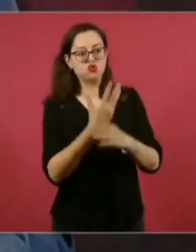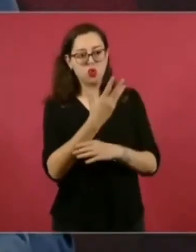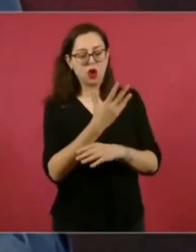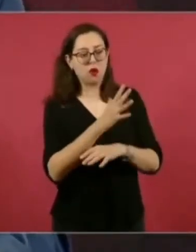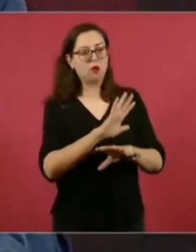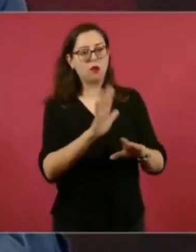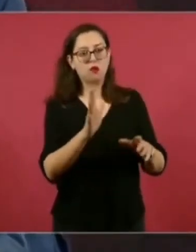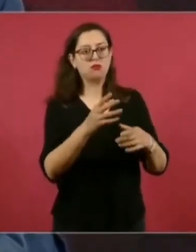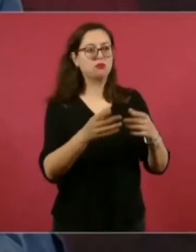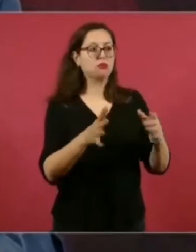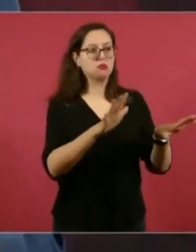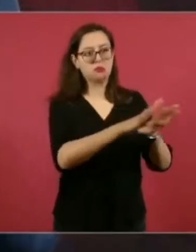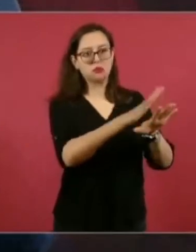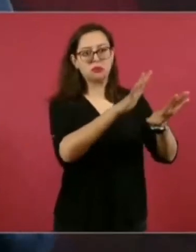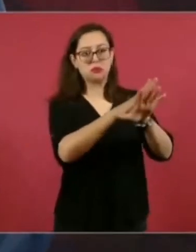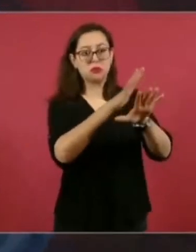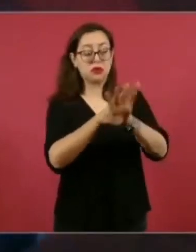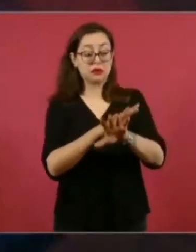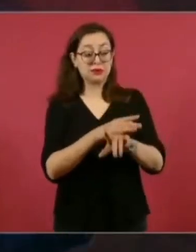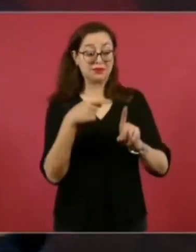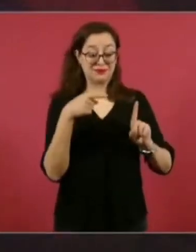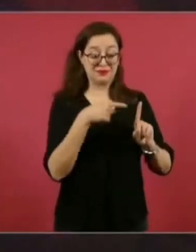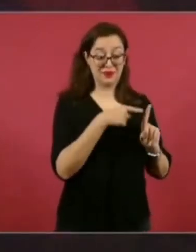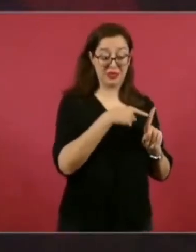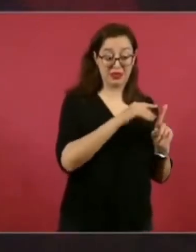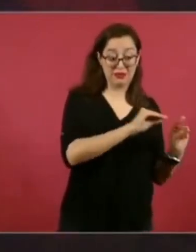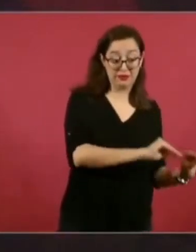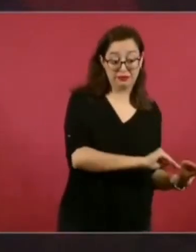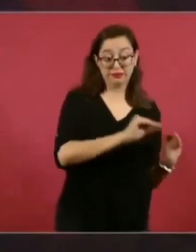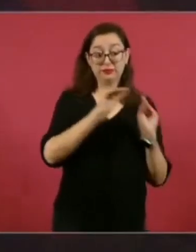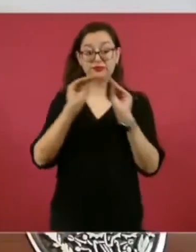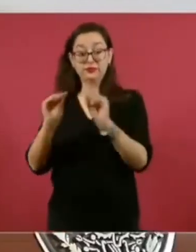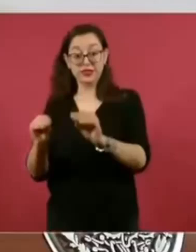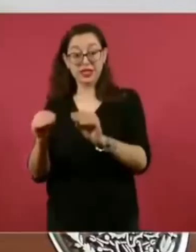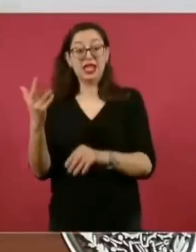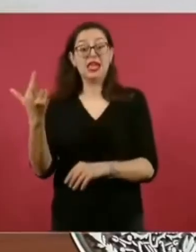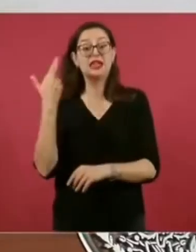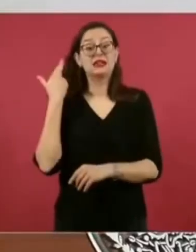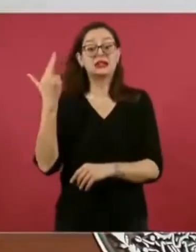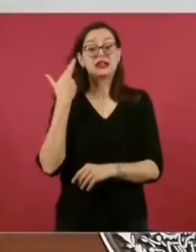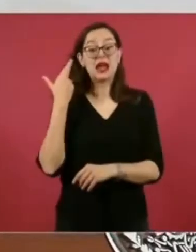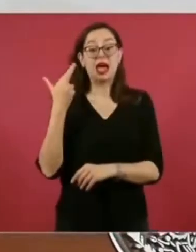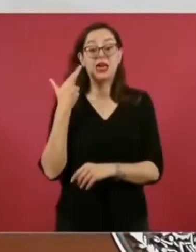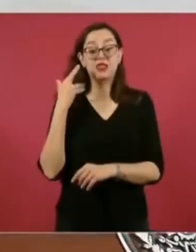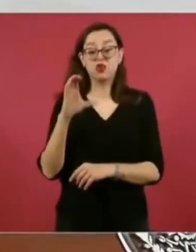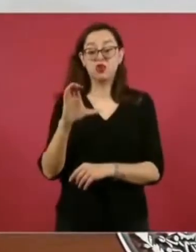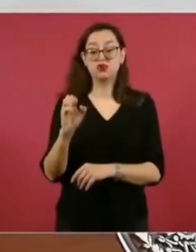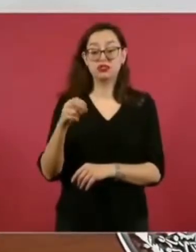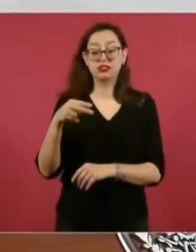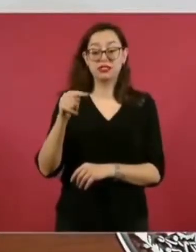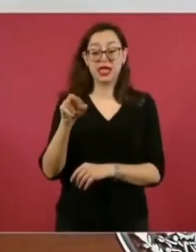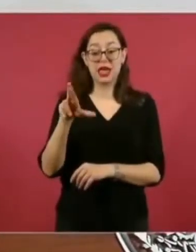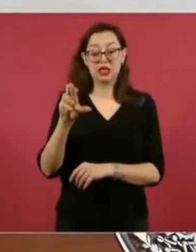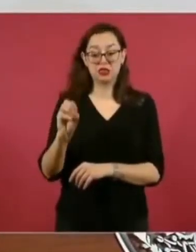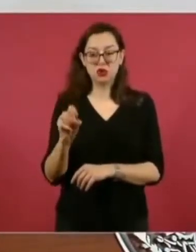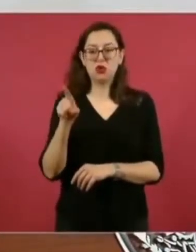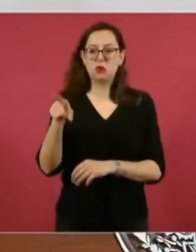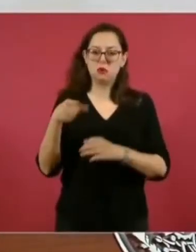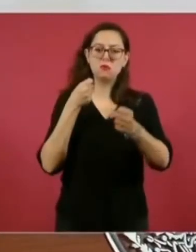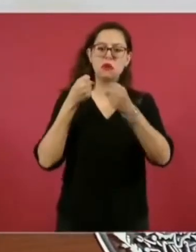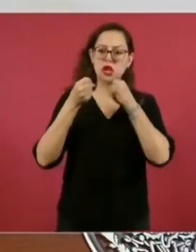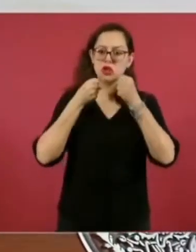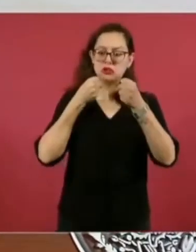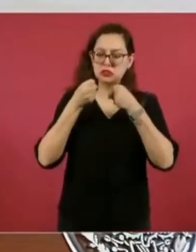Radio Centro y tiene un programa de radio y ejerce un periodismo más